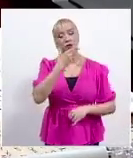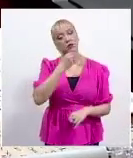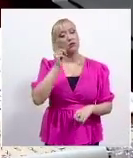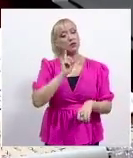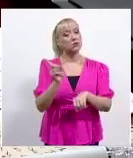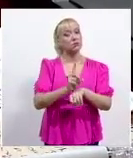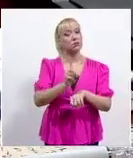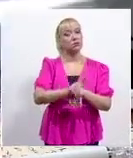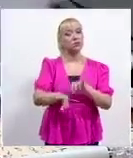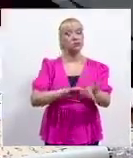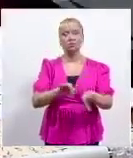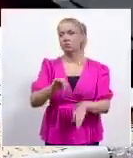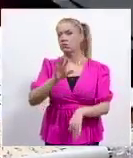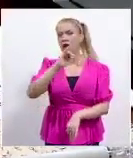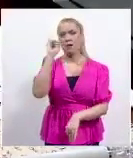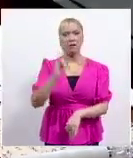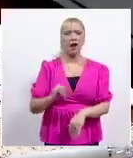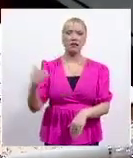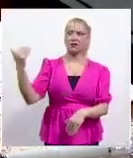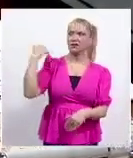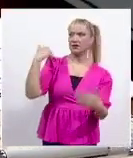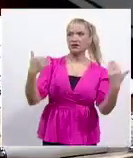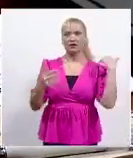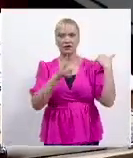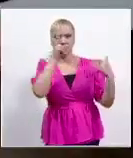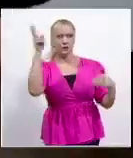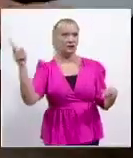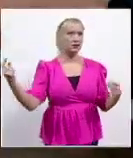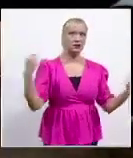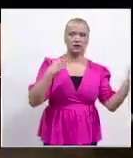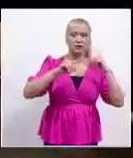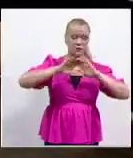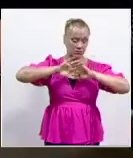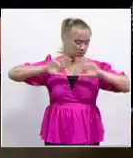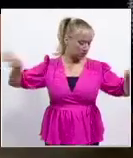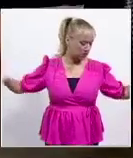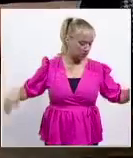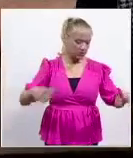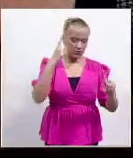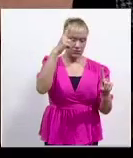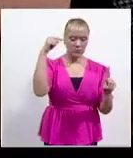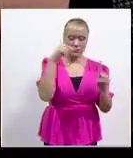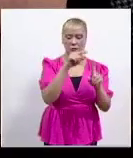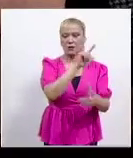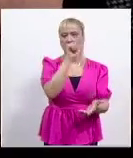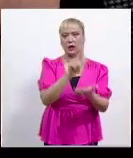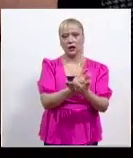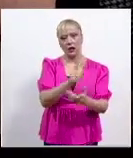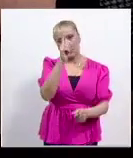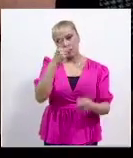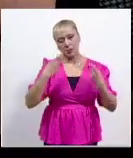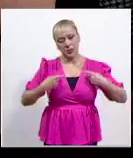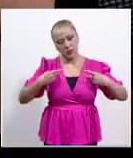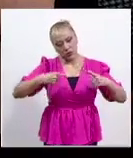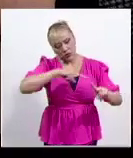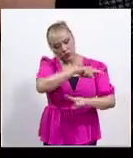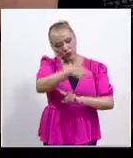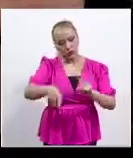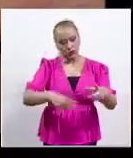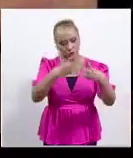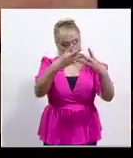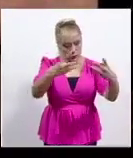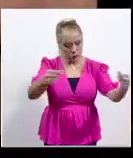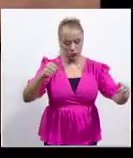actuación libres de presiones externas e internas y actúan con compromiso social, que es la base que sostiene al